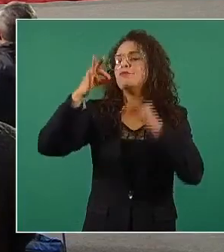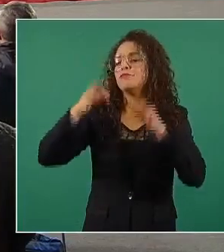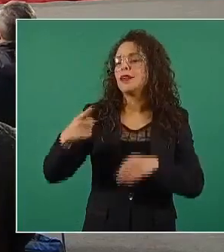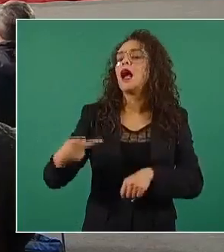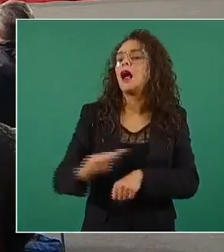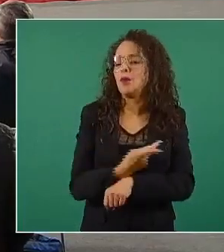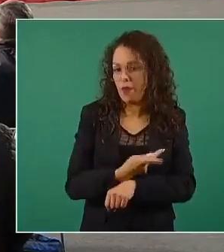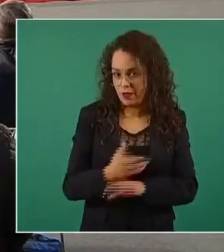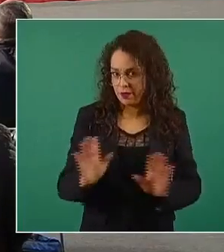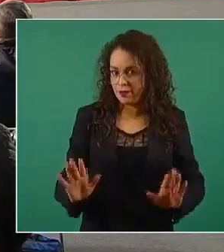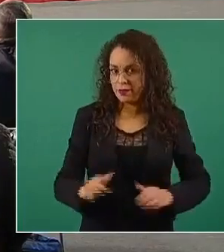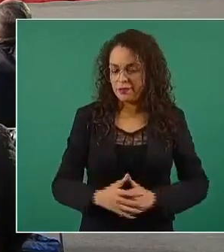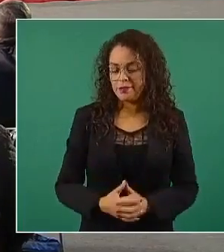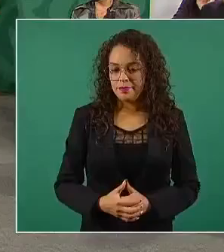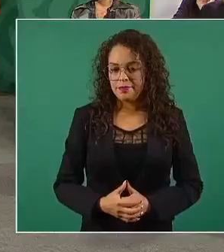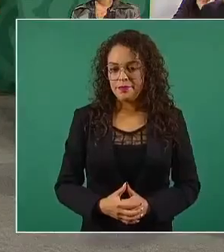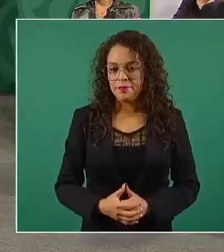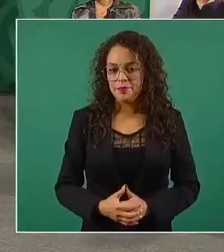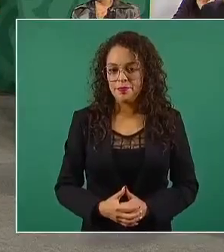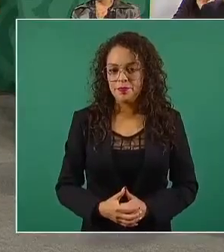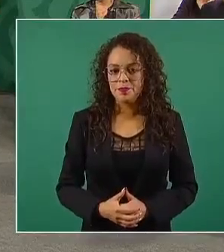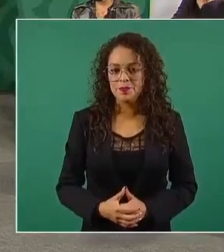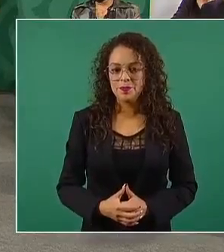O sea,